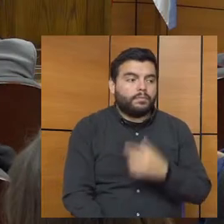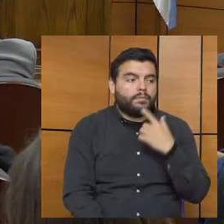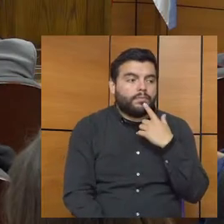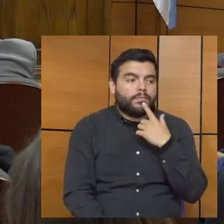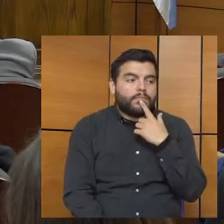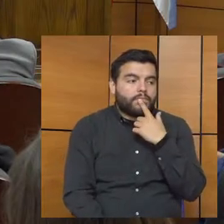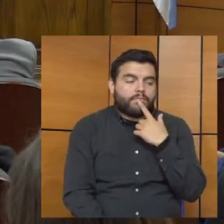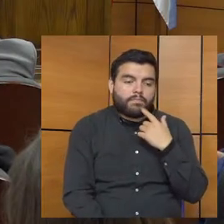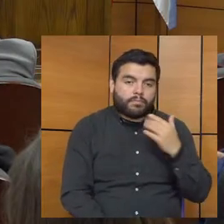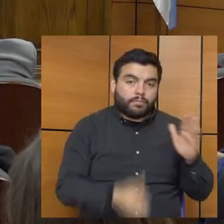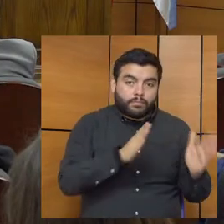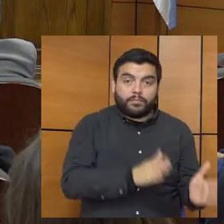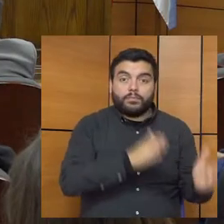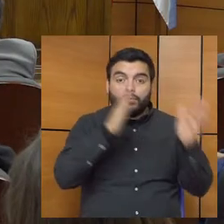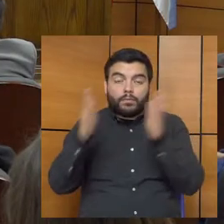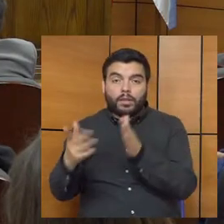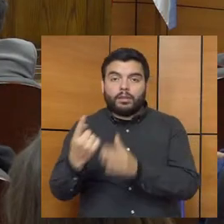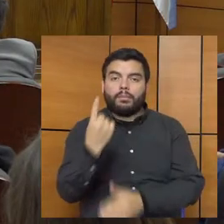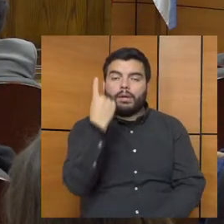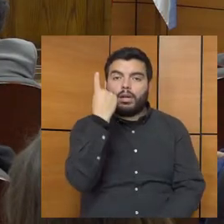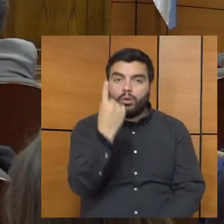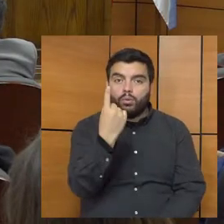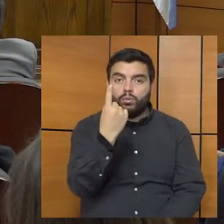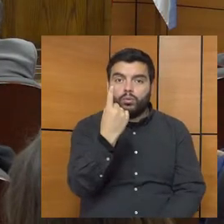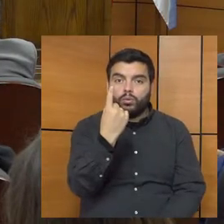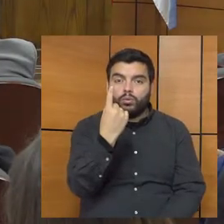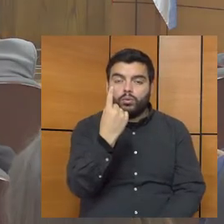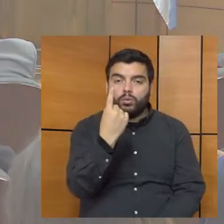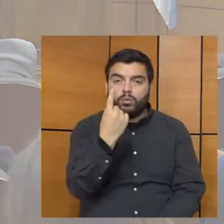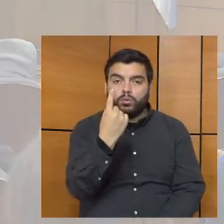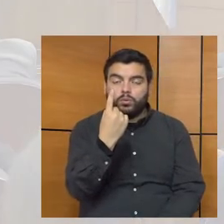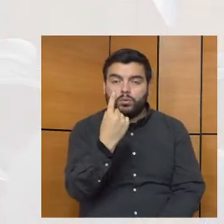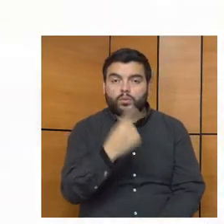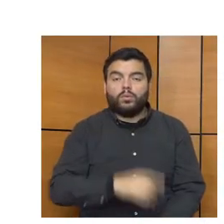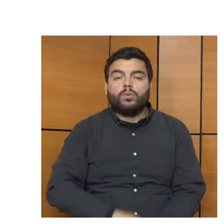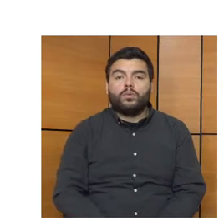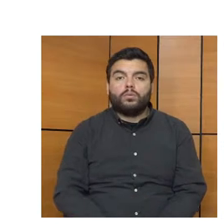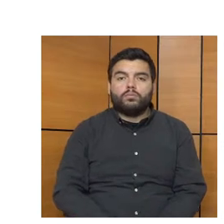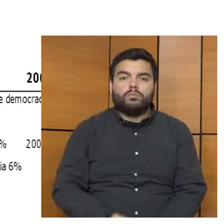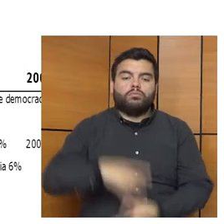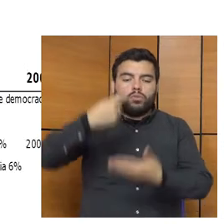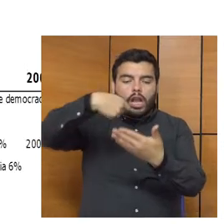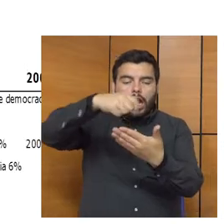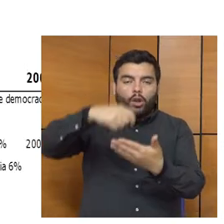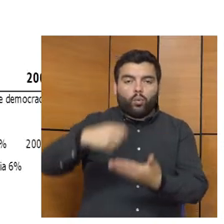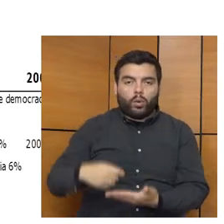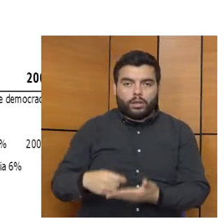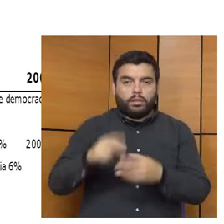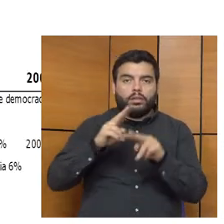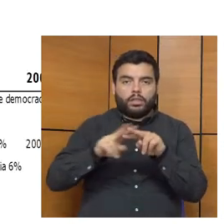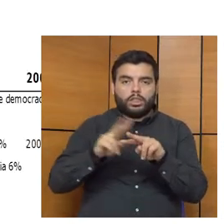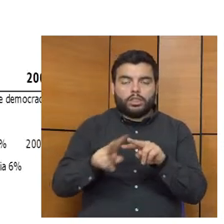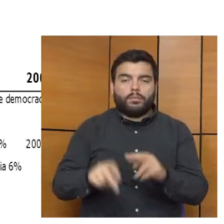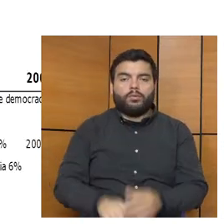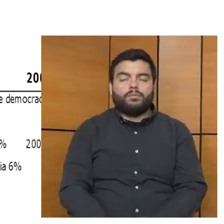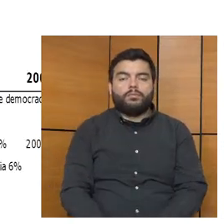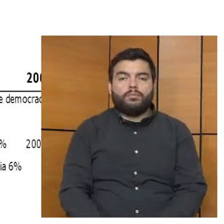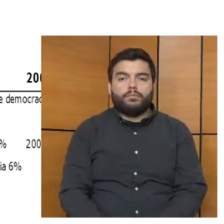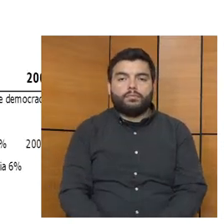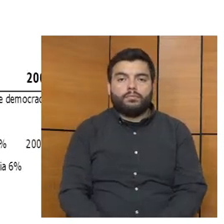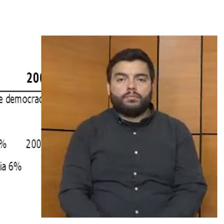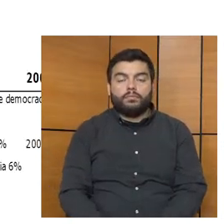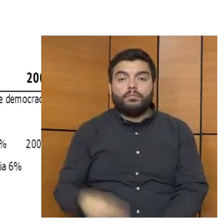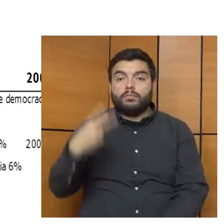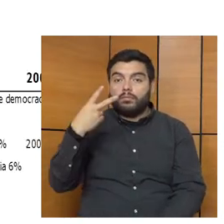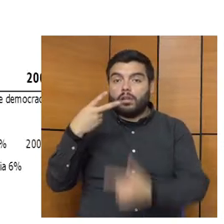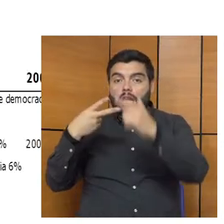En la etapa 1, exploramos este modelo. O sea, hicimos la encuesta. Y ahí hay dos cosas